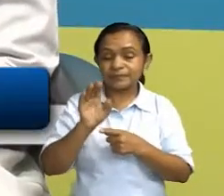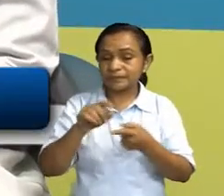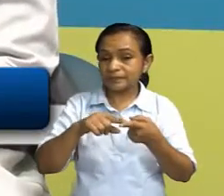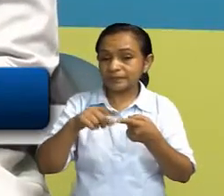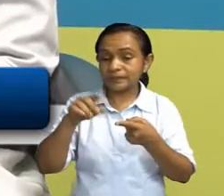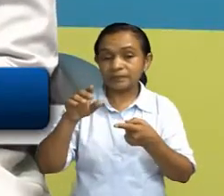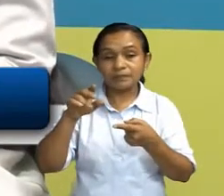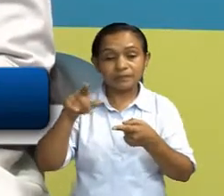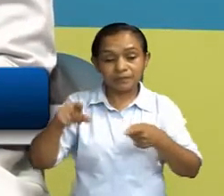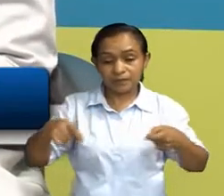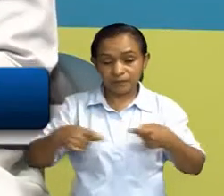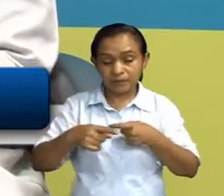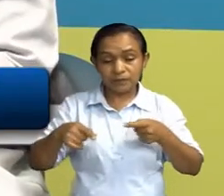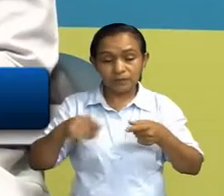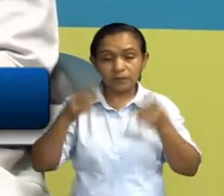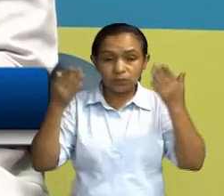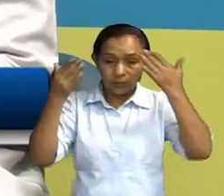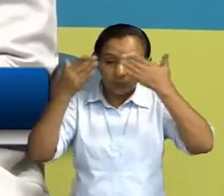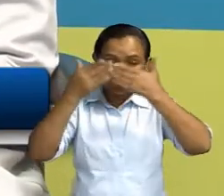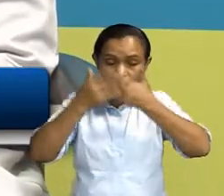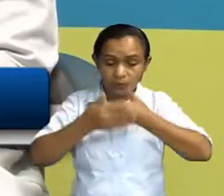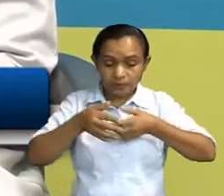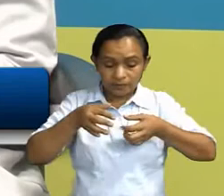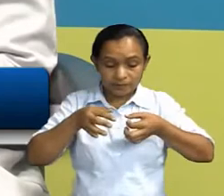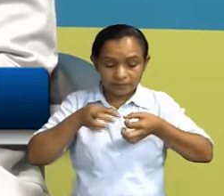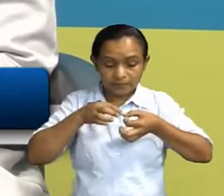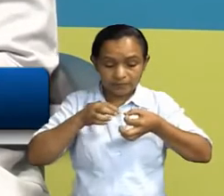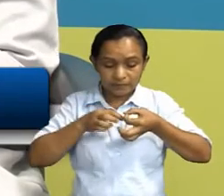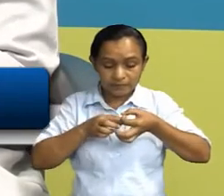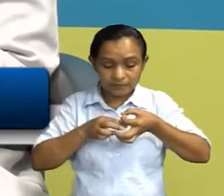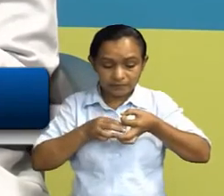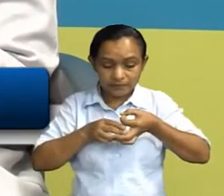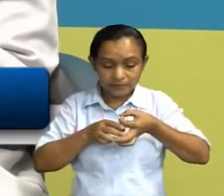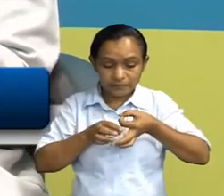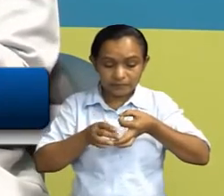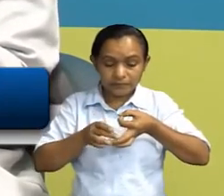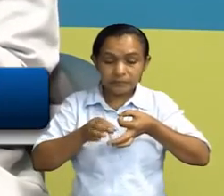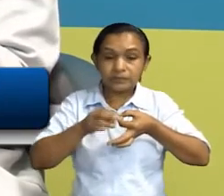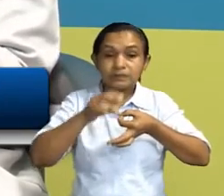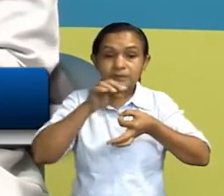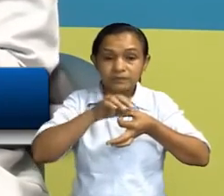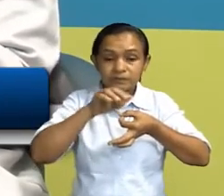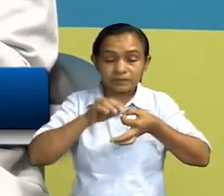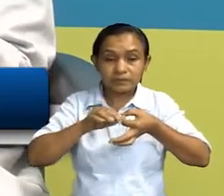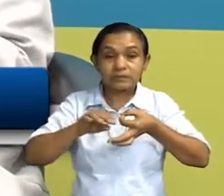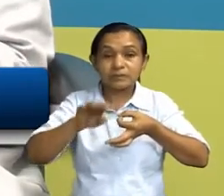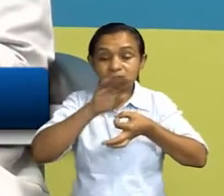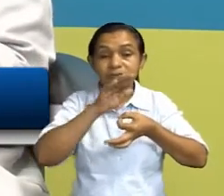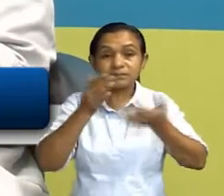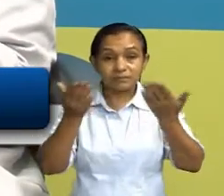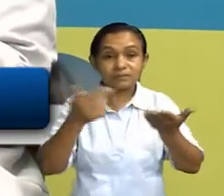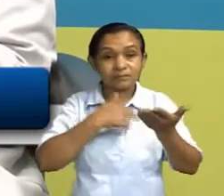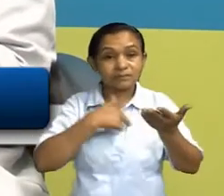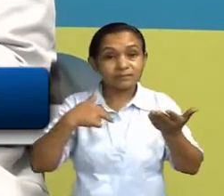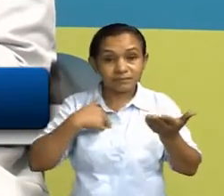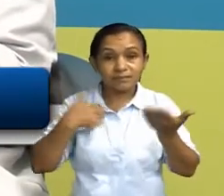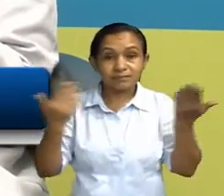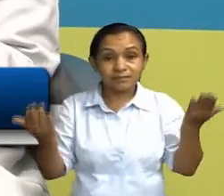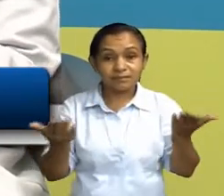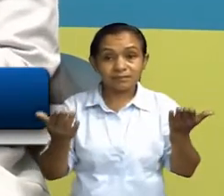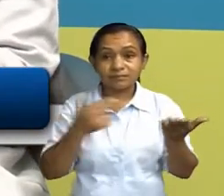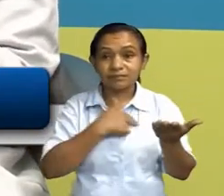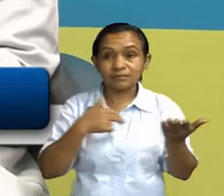que migran en la noche del área anal hacia el área vulvar, perianal y genital, que él